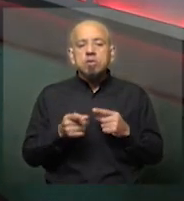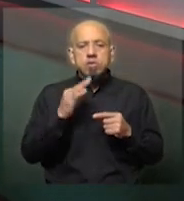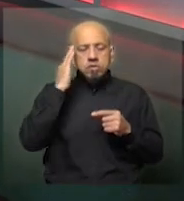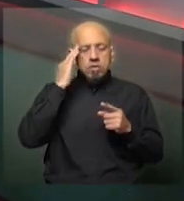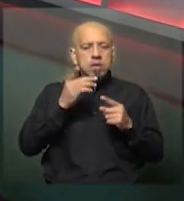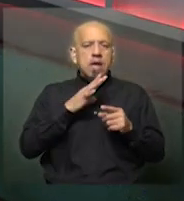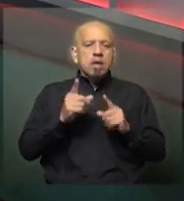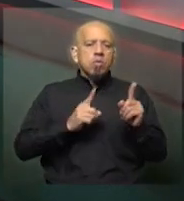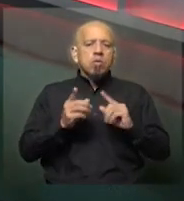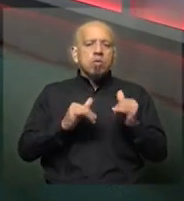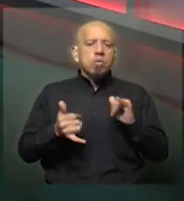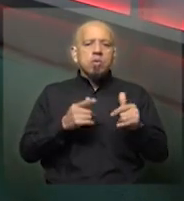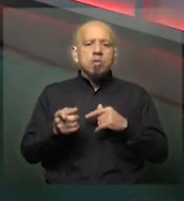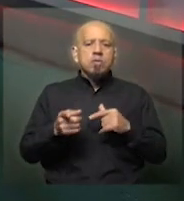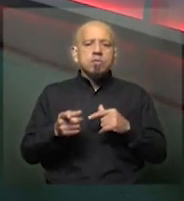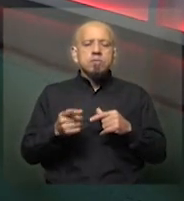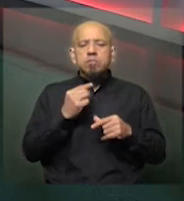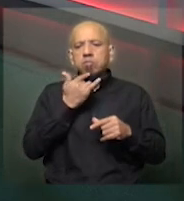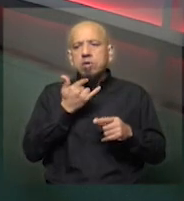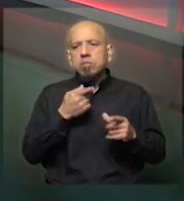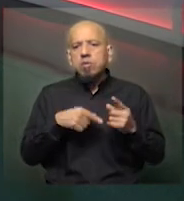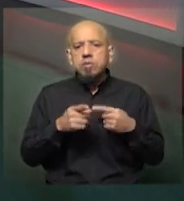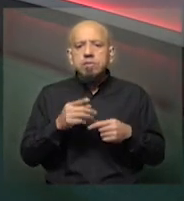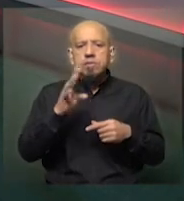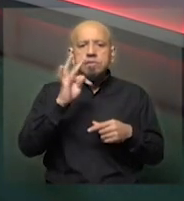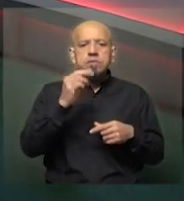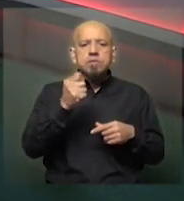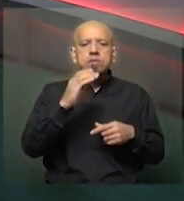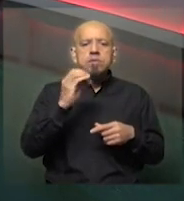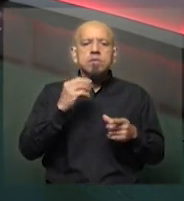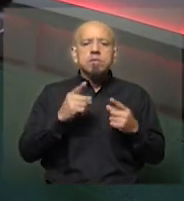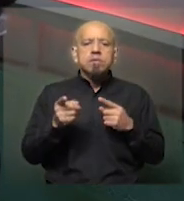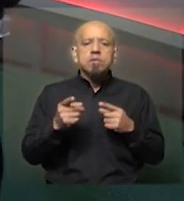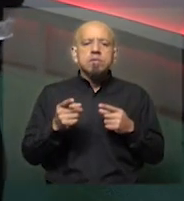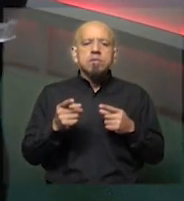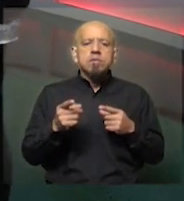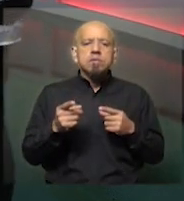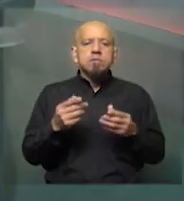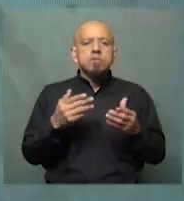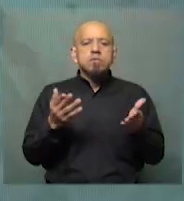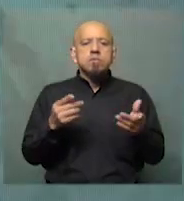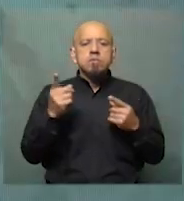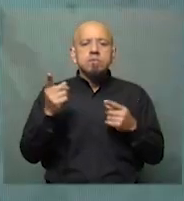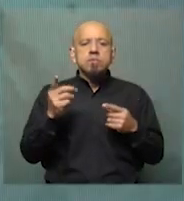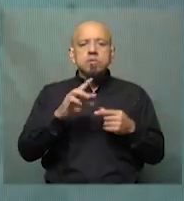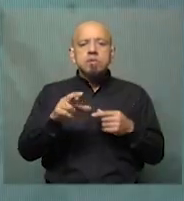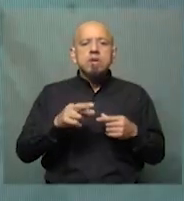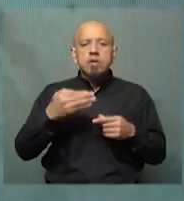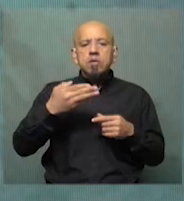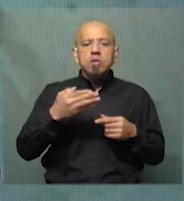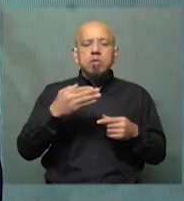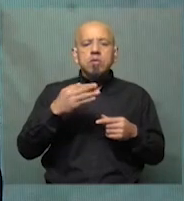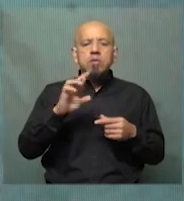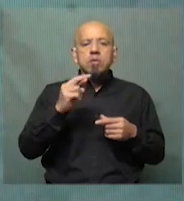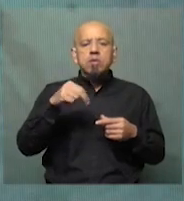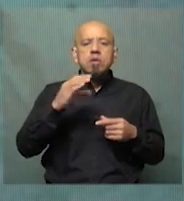Hay juegos que encontramos en el medio del camino, por ejemplo, el Taco, que es un juego que supuestamente es oriundo de Río Branco, pero es muy